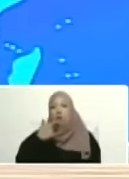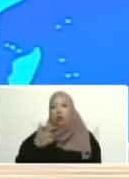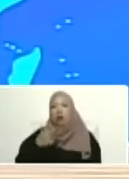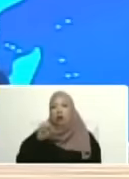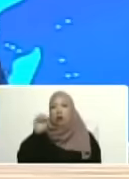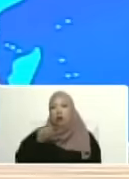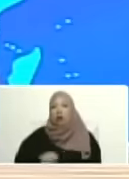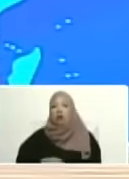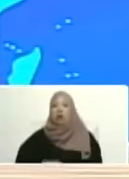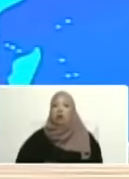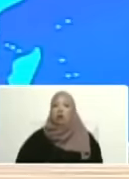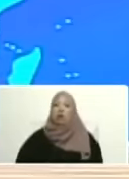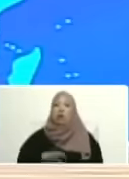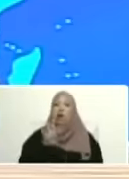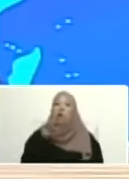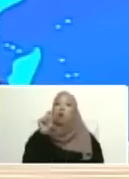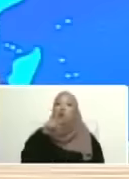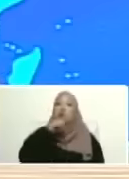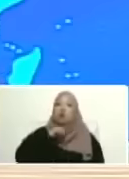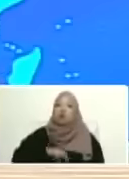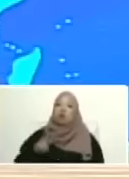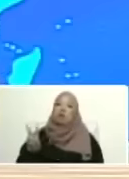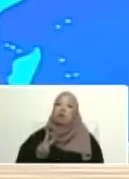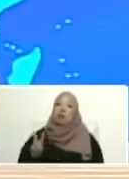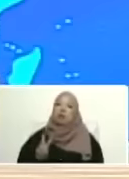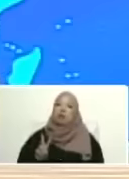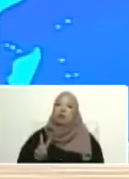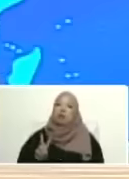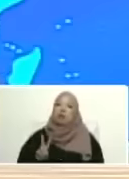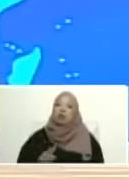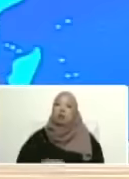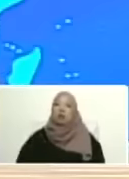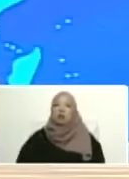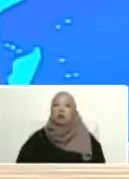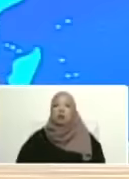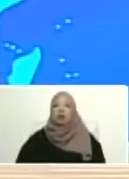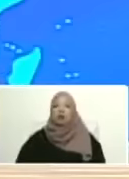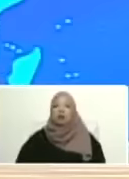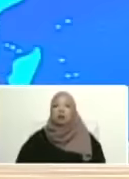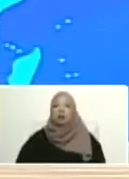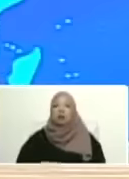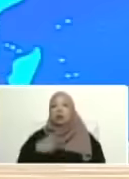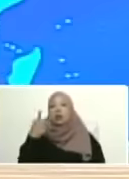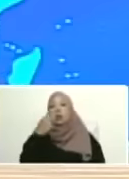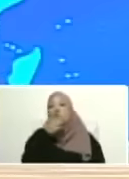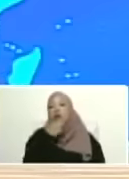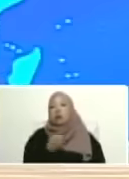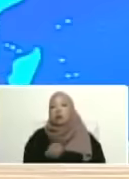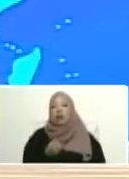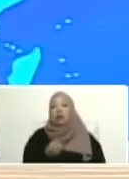digo cuatro momentos históricos. Y digo que el 3 de diciembre